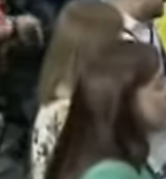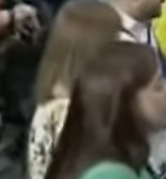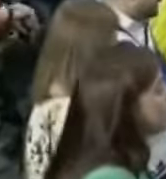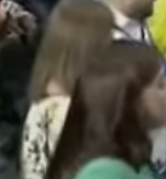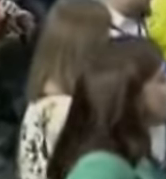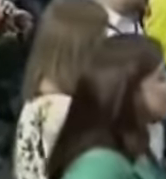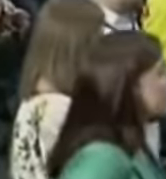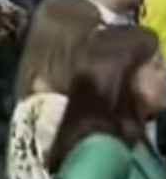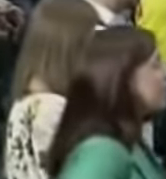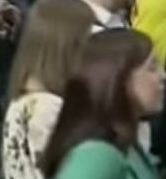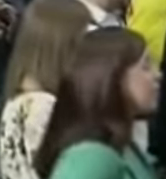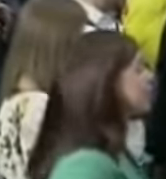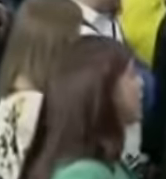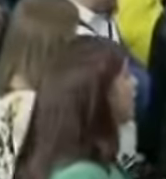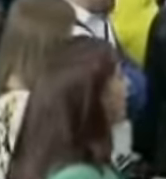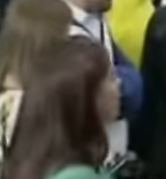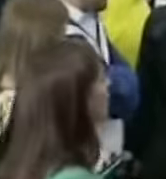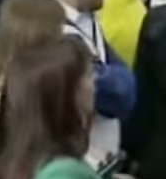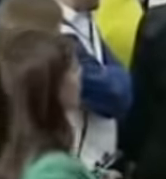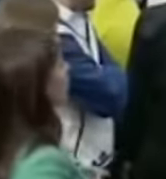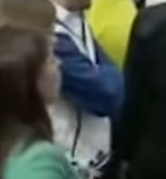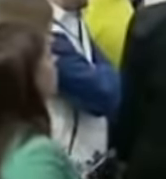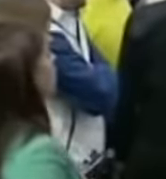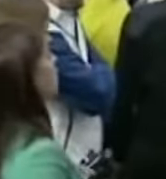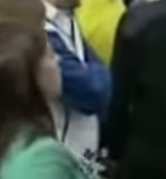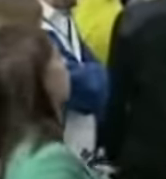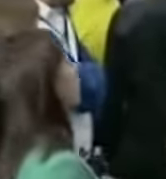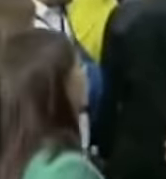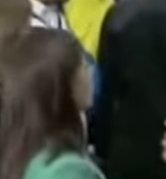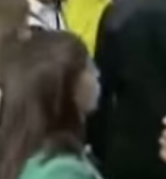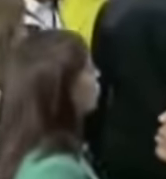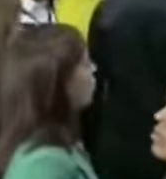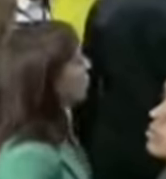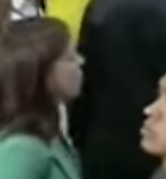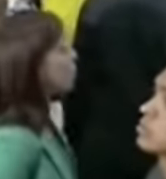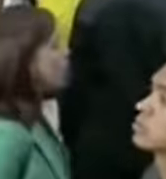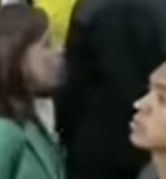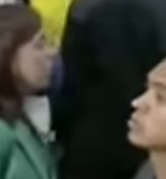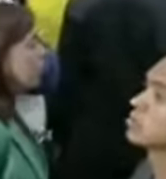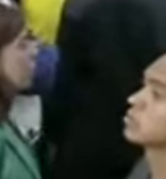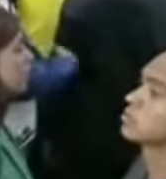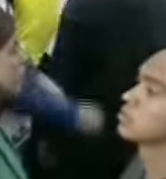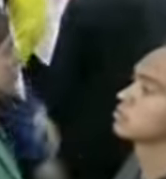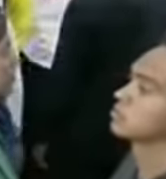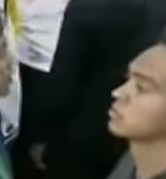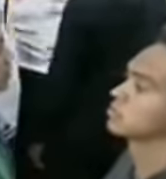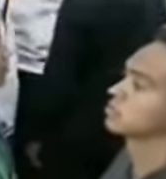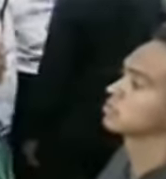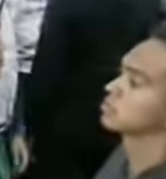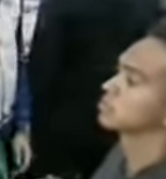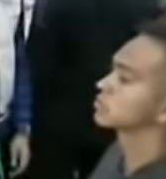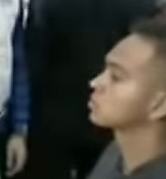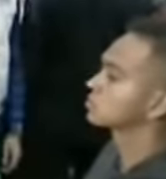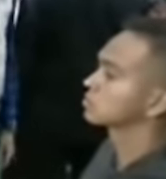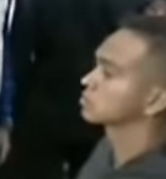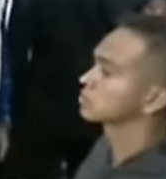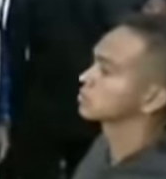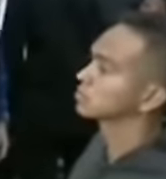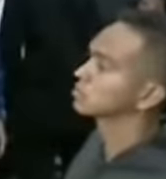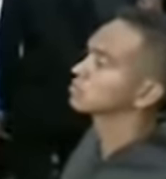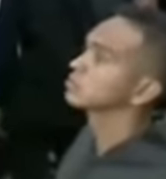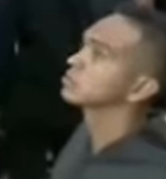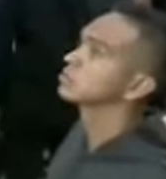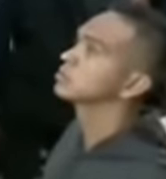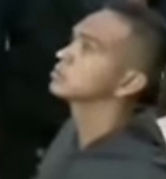amador. Yo nací en esta ribera del Arauca vibrador. Soy hermano de la espuma, de la garza, de la